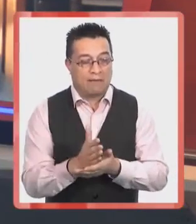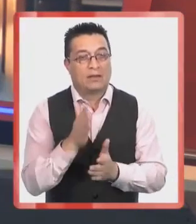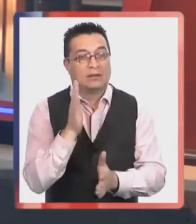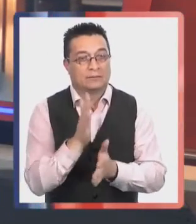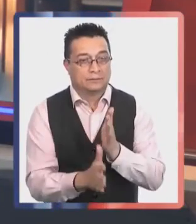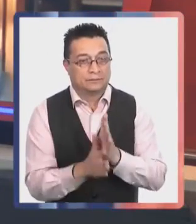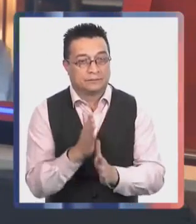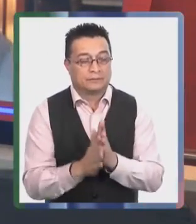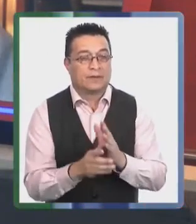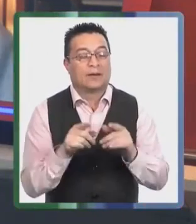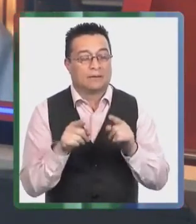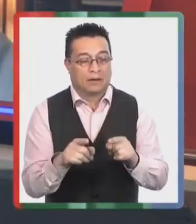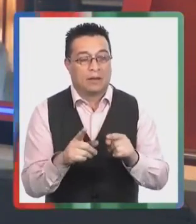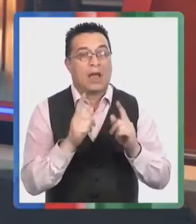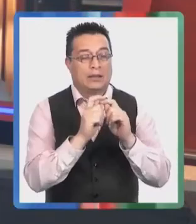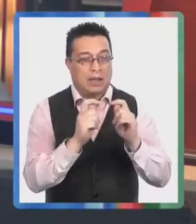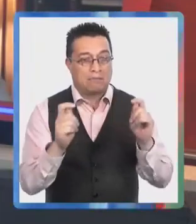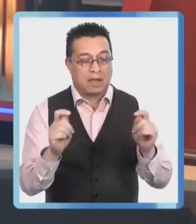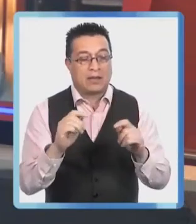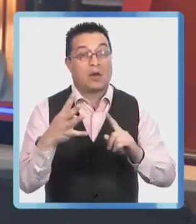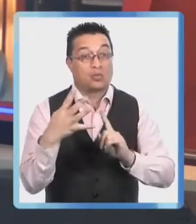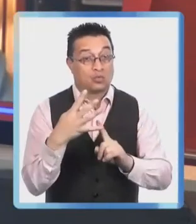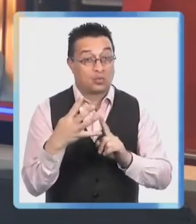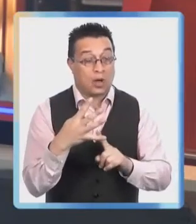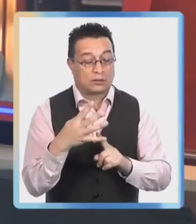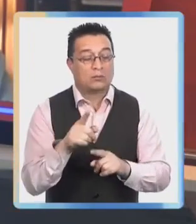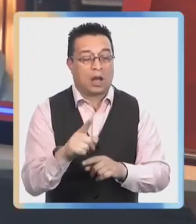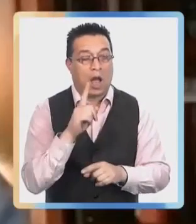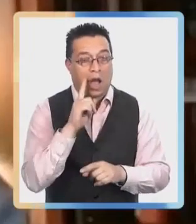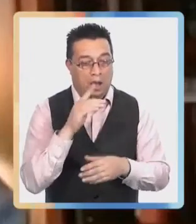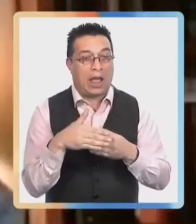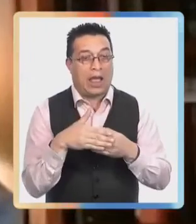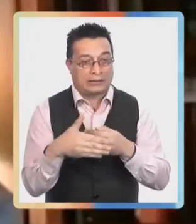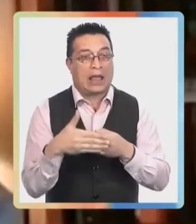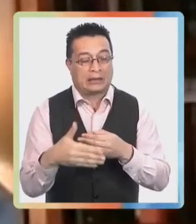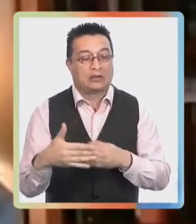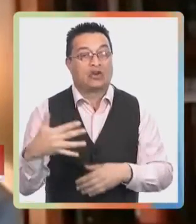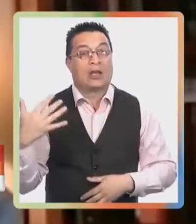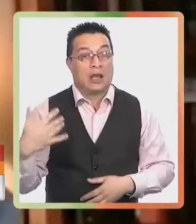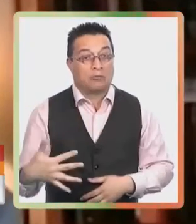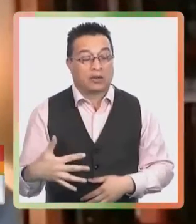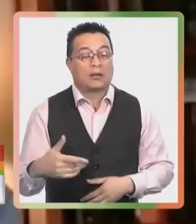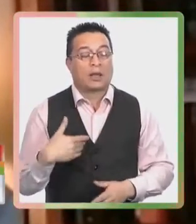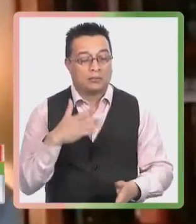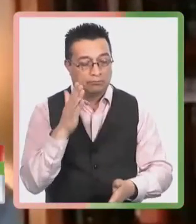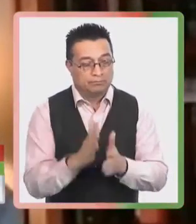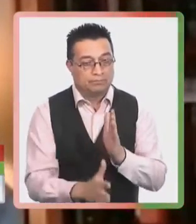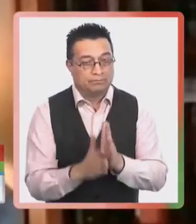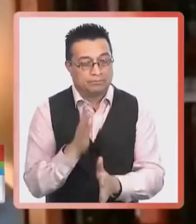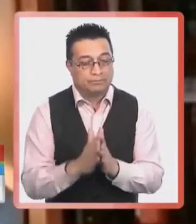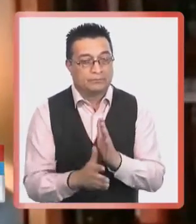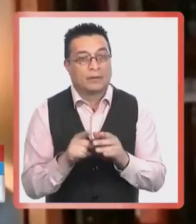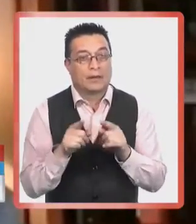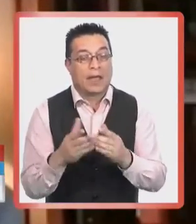acelerar la campaña contra la cuarta dosis, que ahí también ha habido un atraso importante,